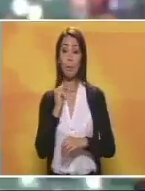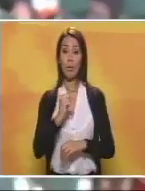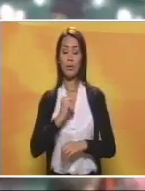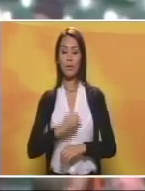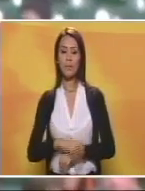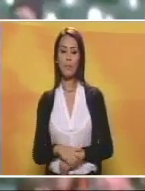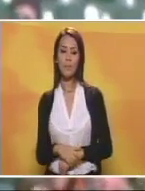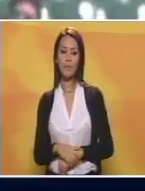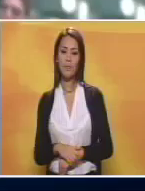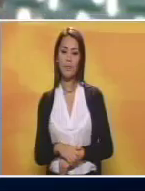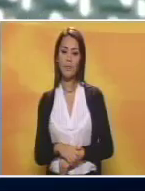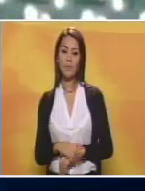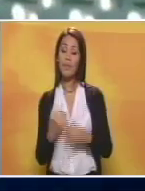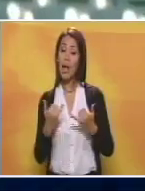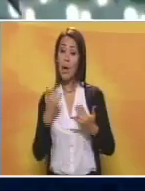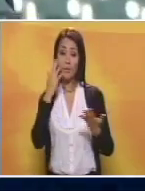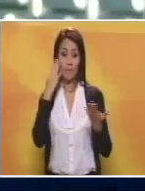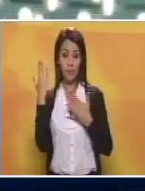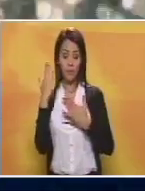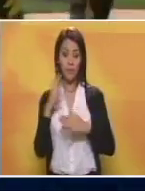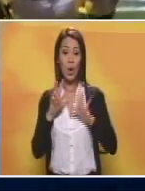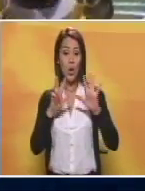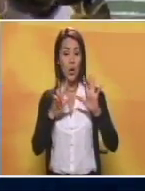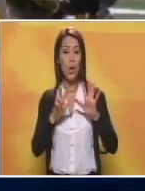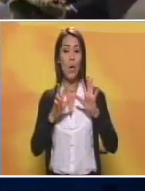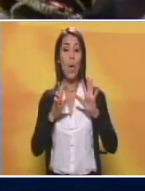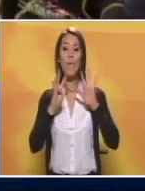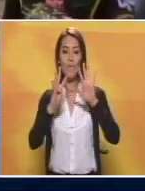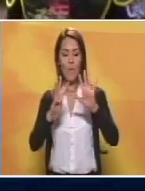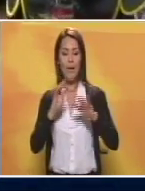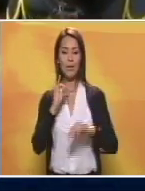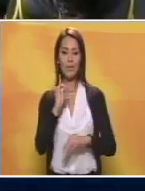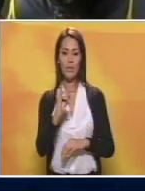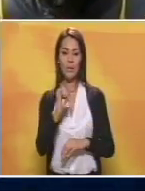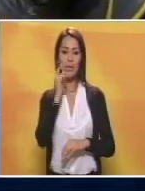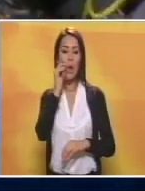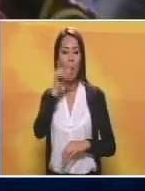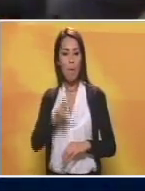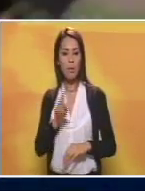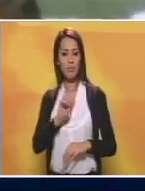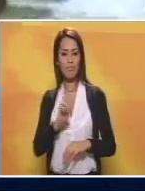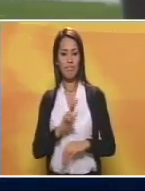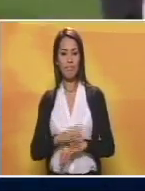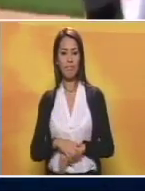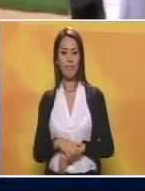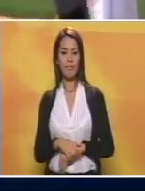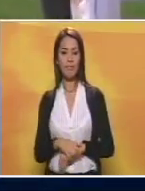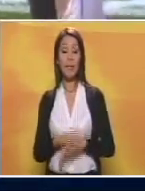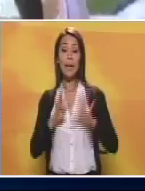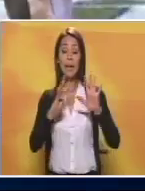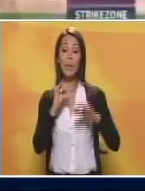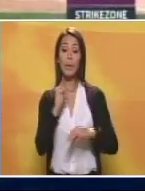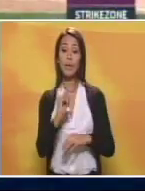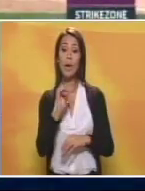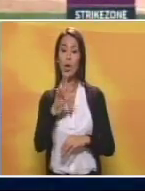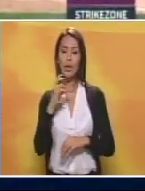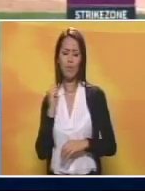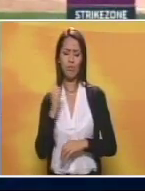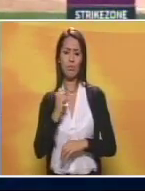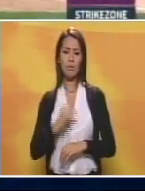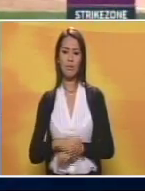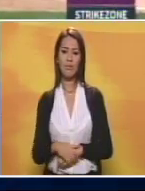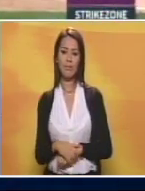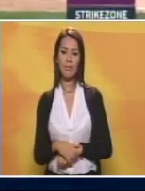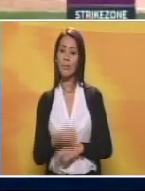Nos vamos al Comerica Park, novena entrada, y el venezolano Felipe Rivero que retiró en fila la novena entrada con 3 ponches. Miguel